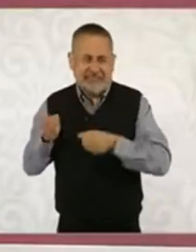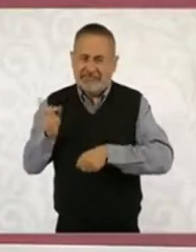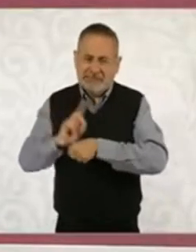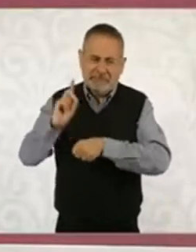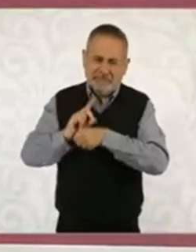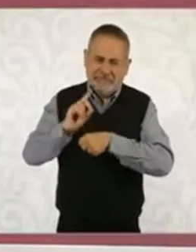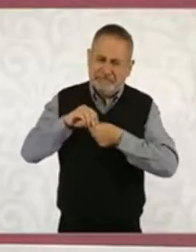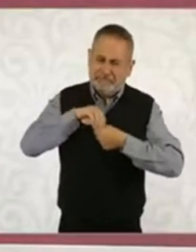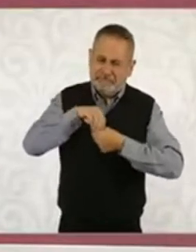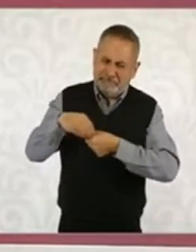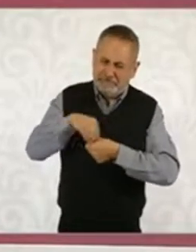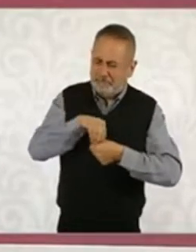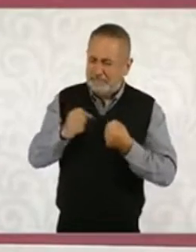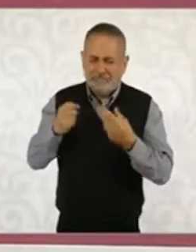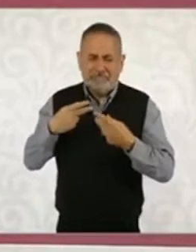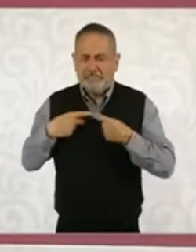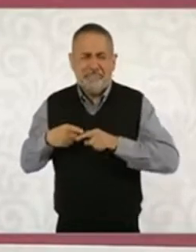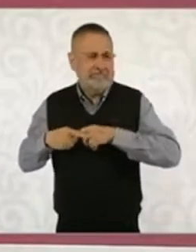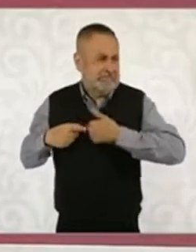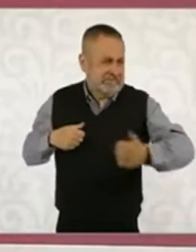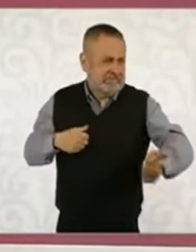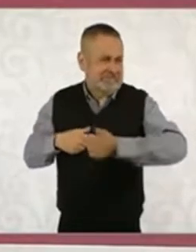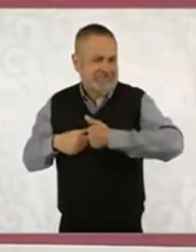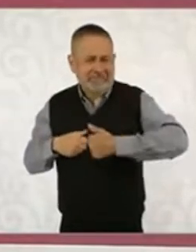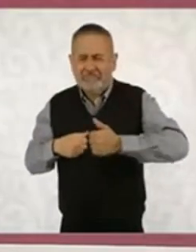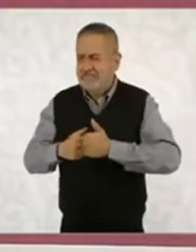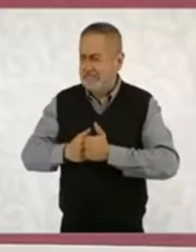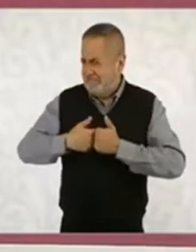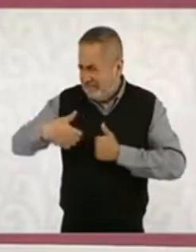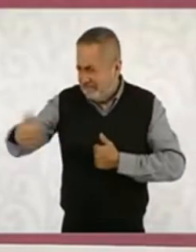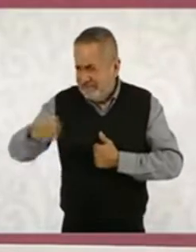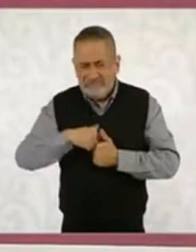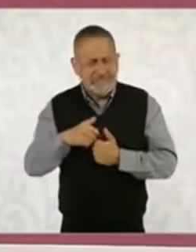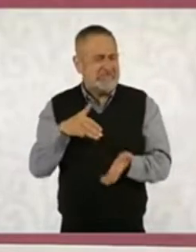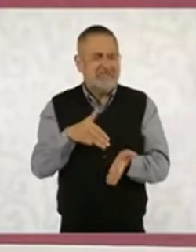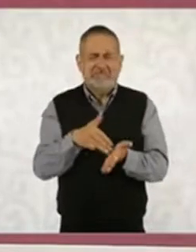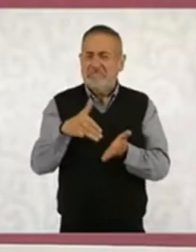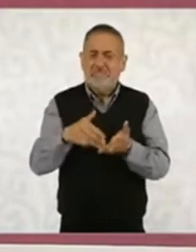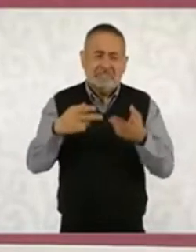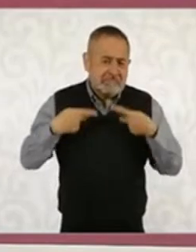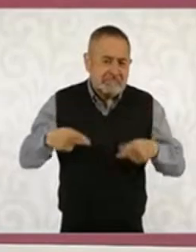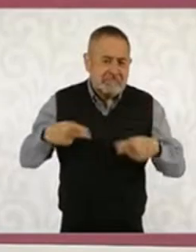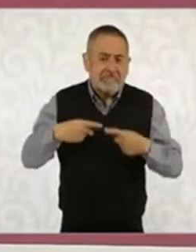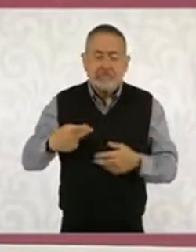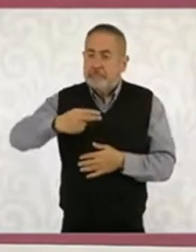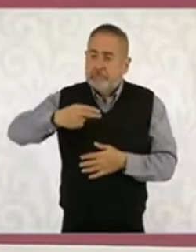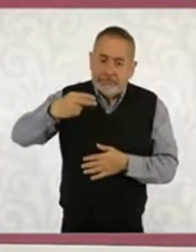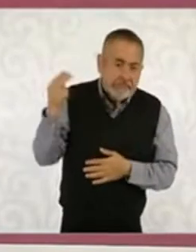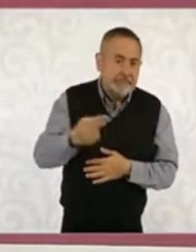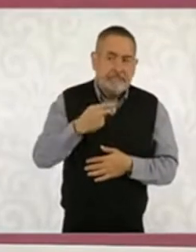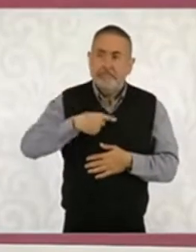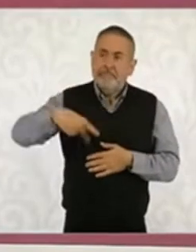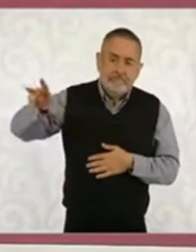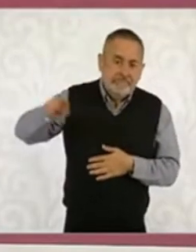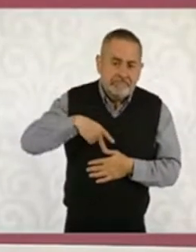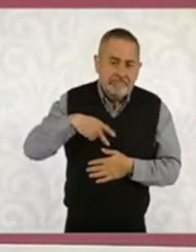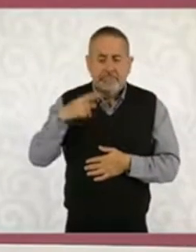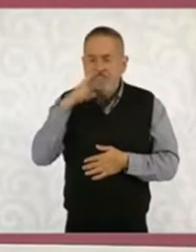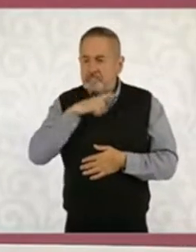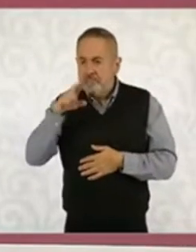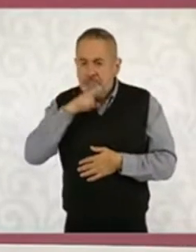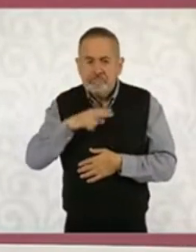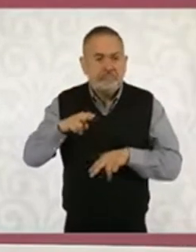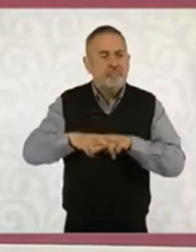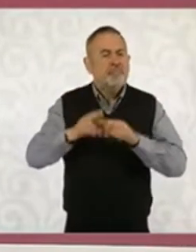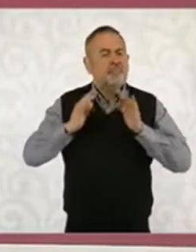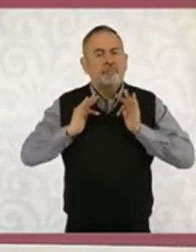días entre el trabajo y el hogar. Entonces, millones de personas que necesitan ese viaje, que tenga certidumbre, que sea rápido, que sea